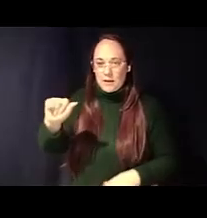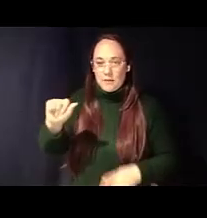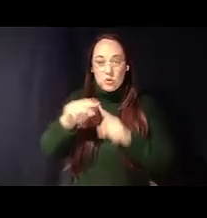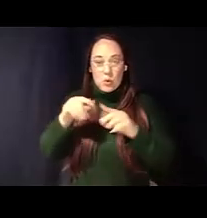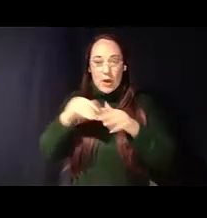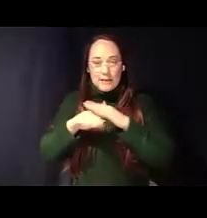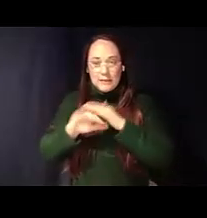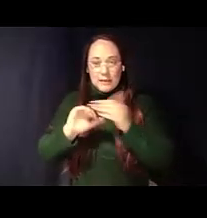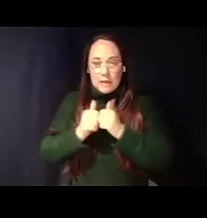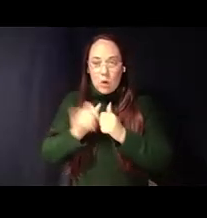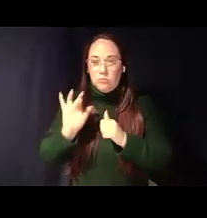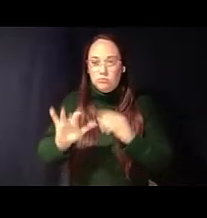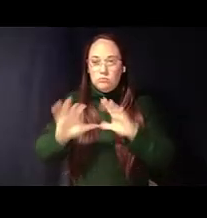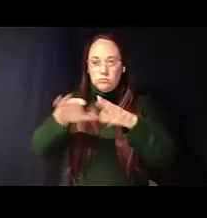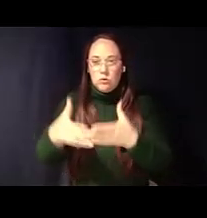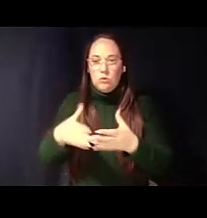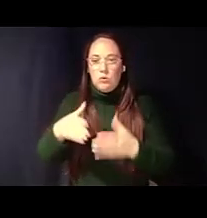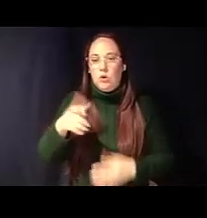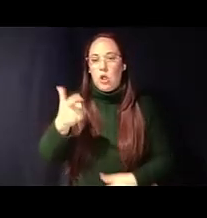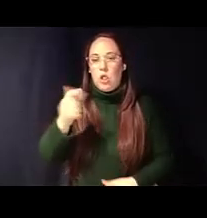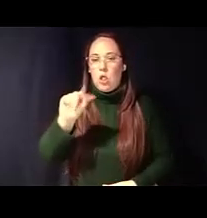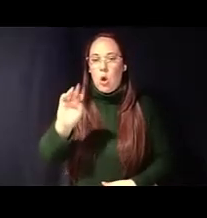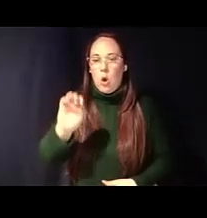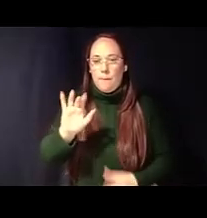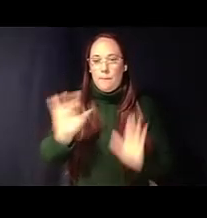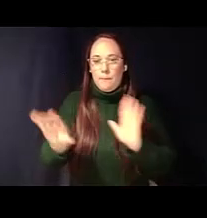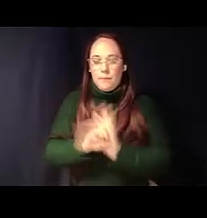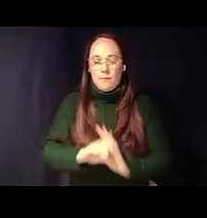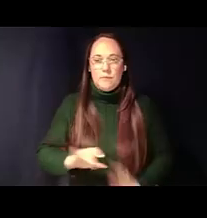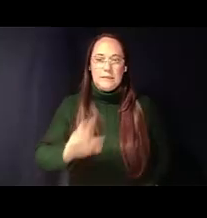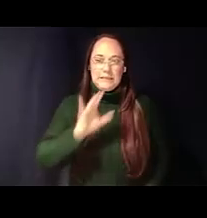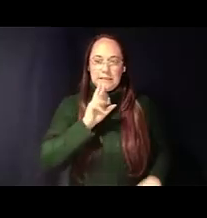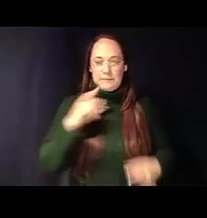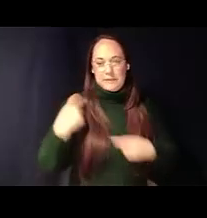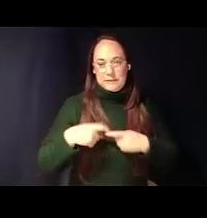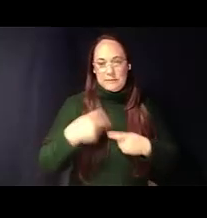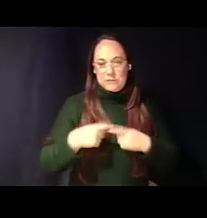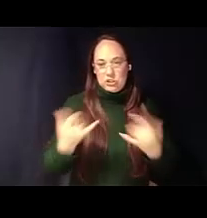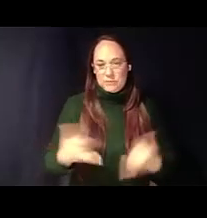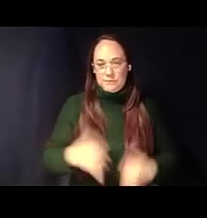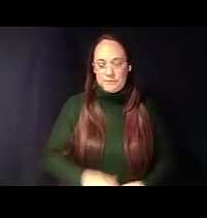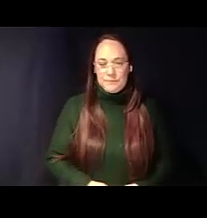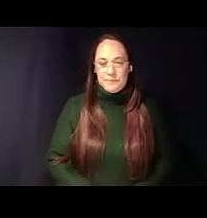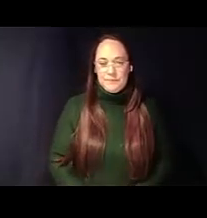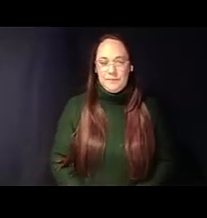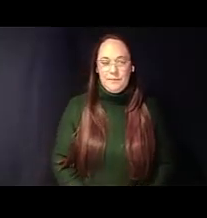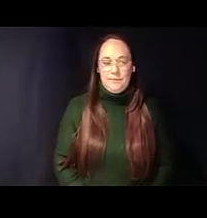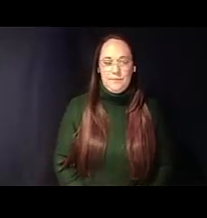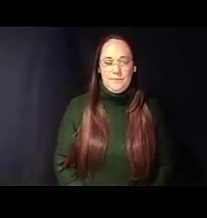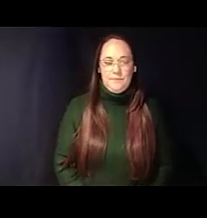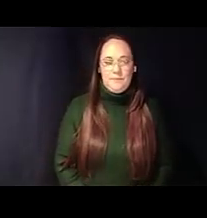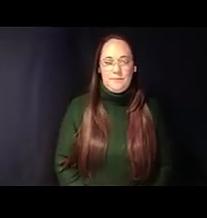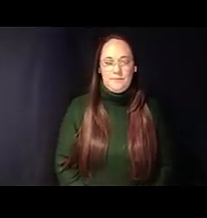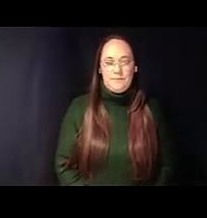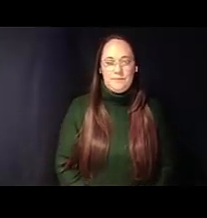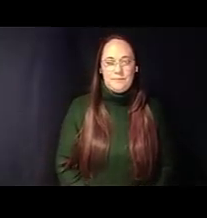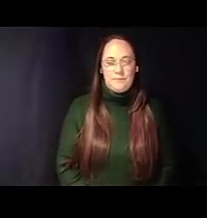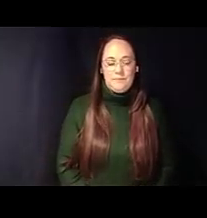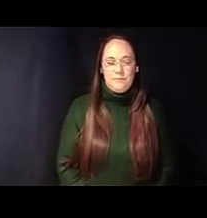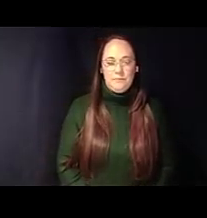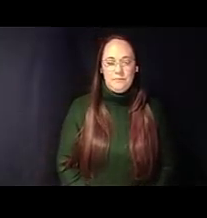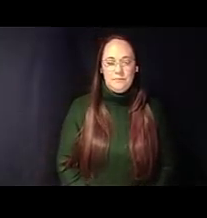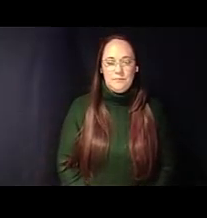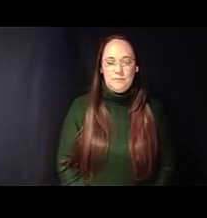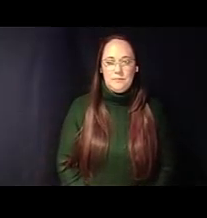click the globe icon. Buenos días, mi nombre es Julieta y brindaré servicios de interpretación en español. En un momento este